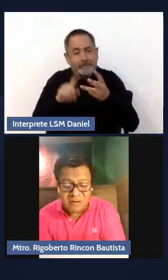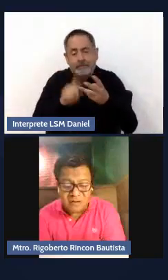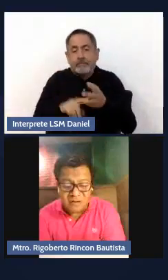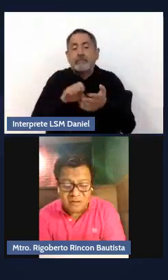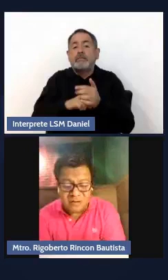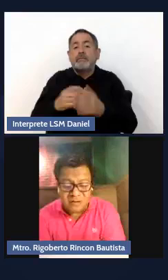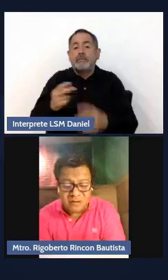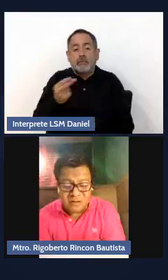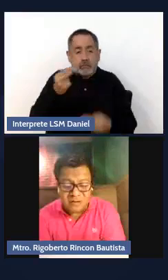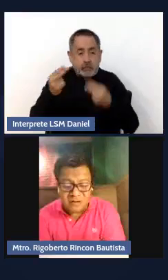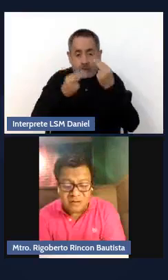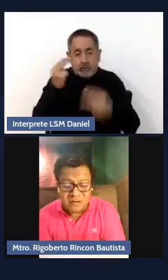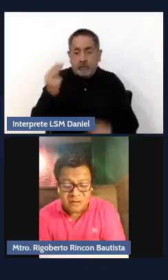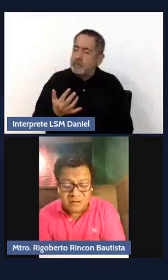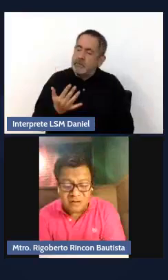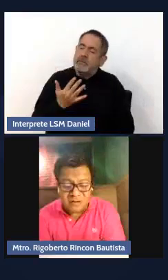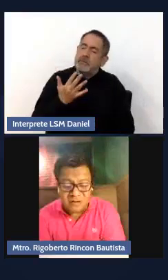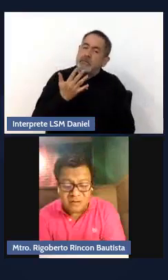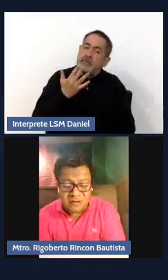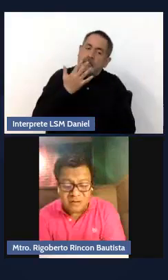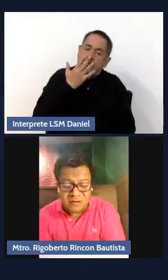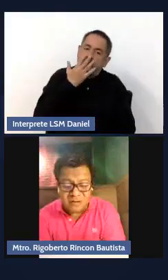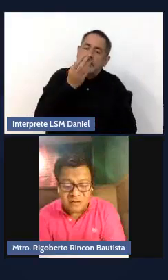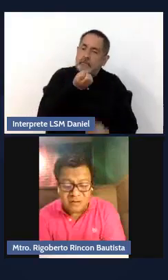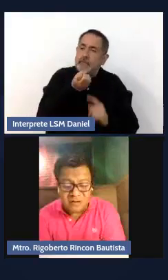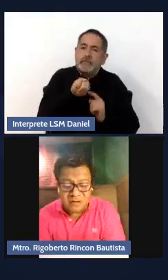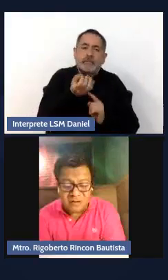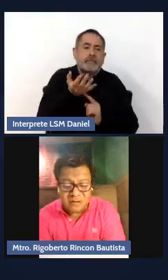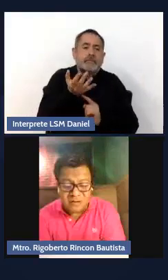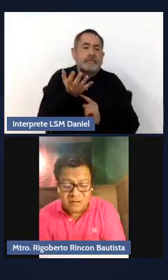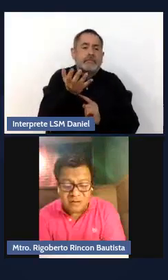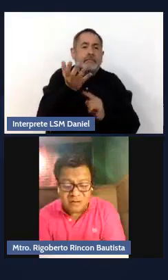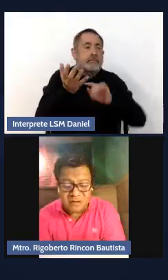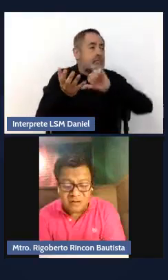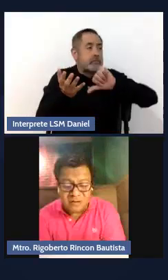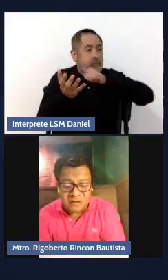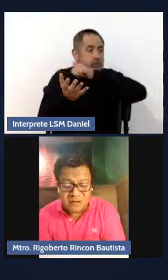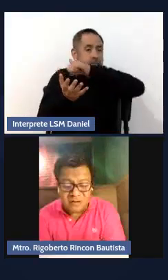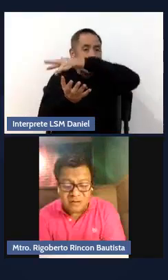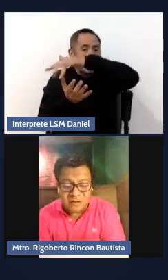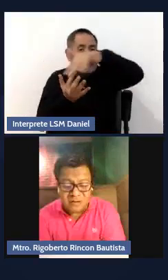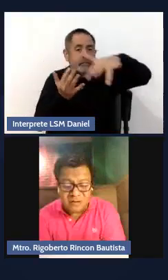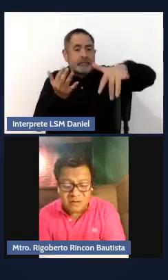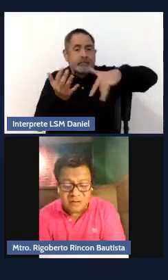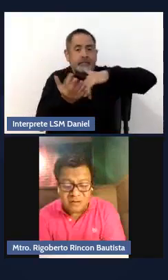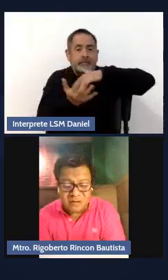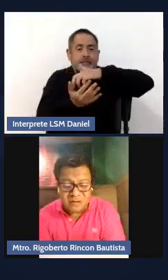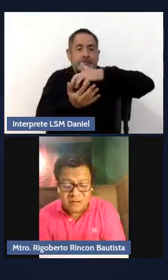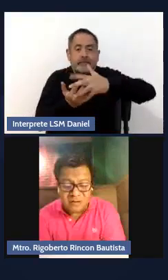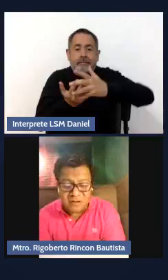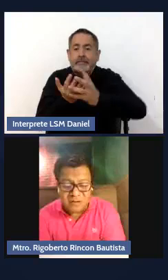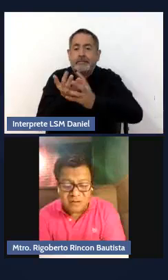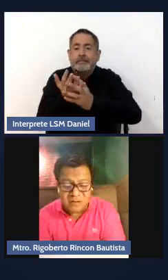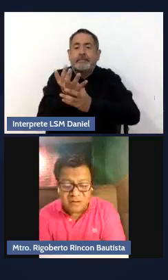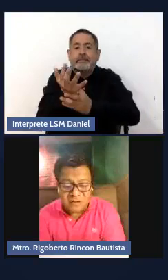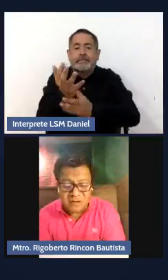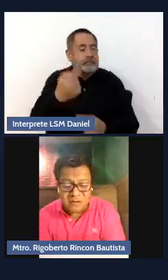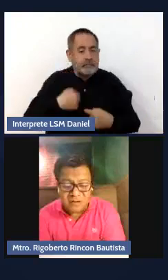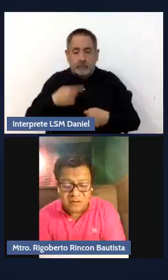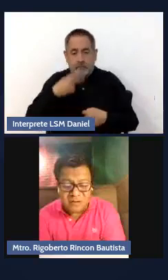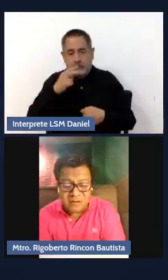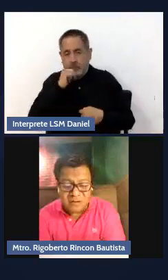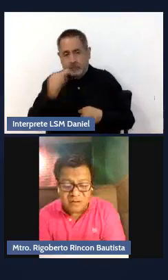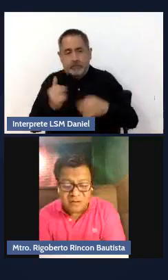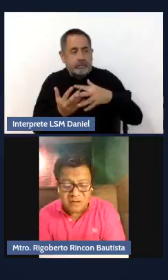humo completamente sale al ambiente, se mezcla con otros contaminantes, nosotros lo consumimos y